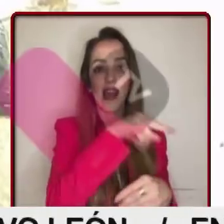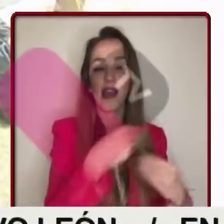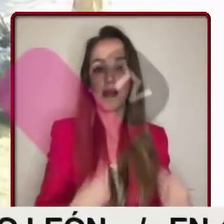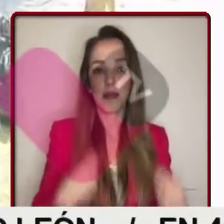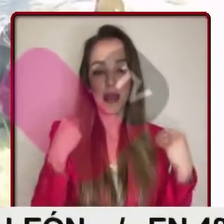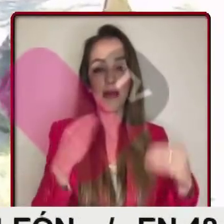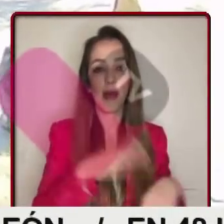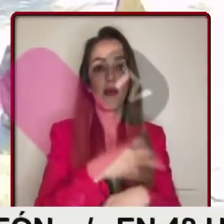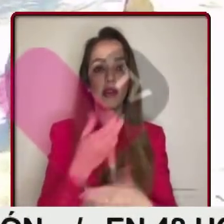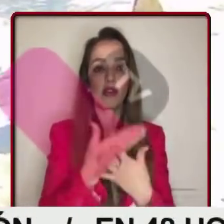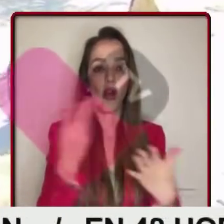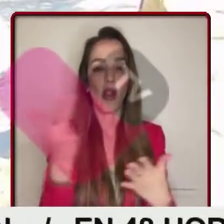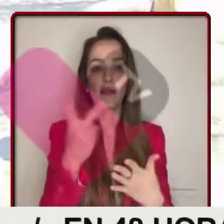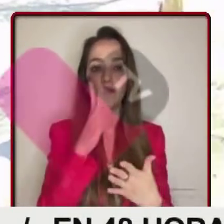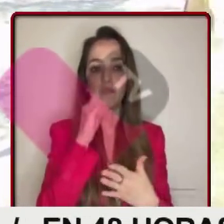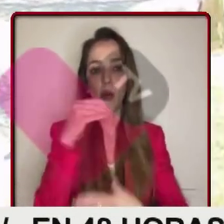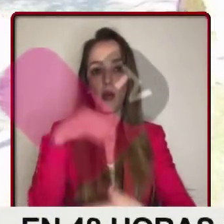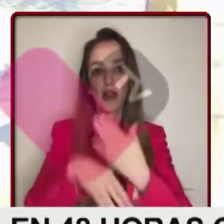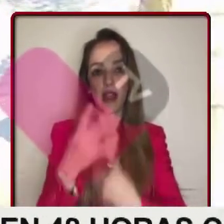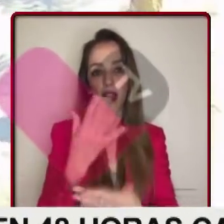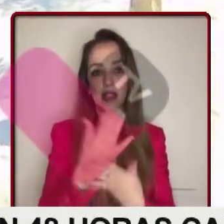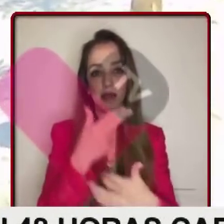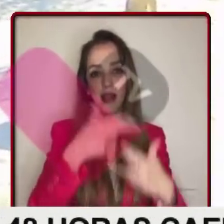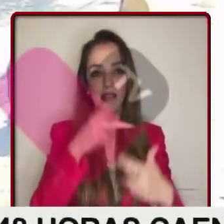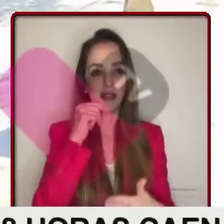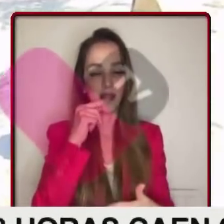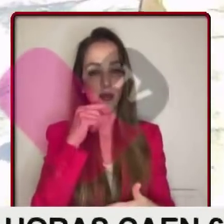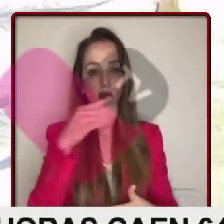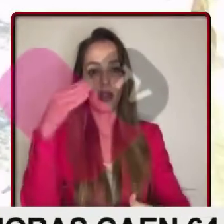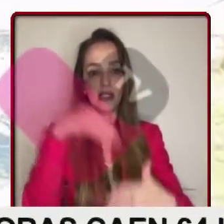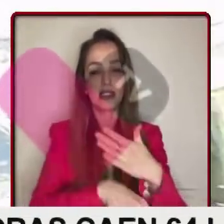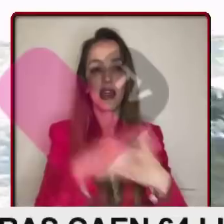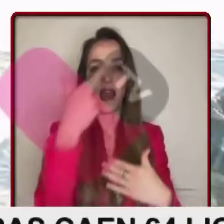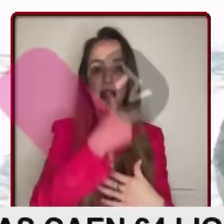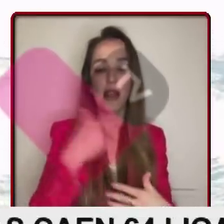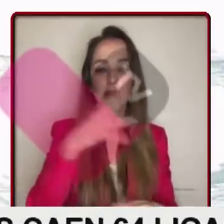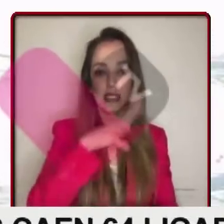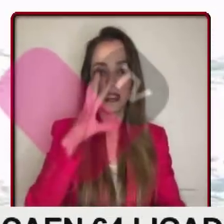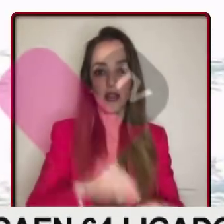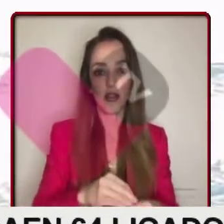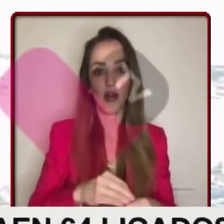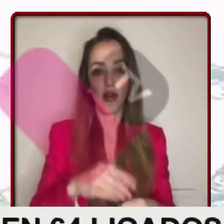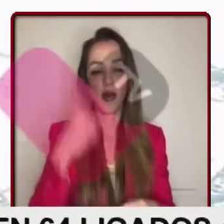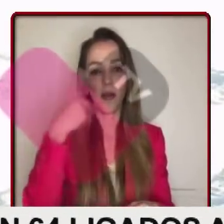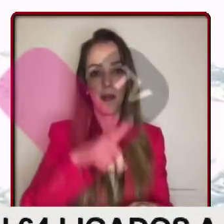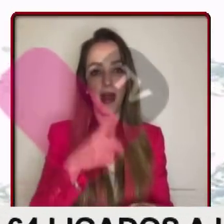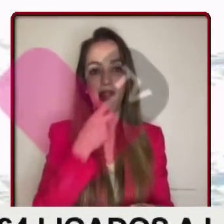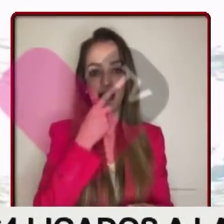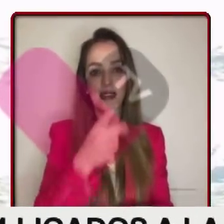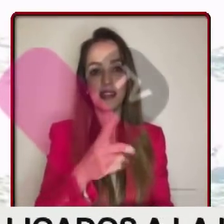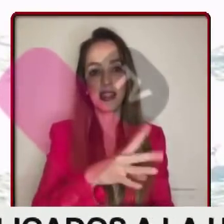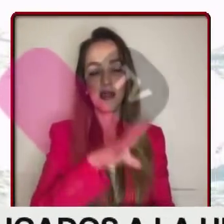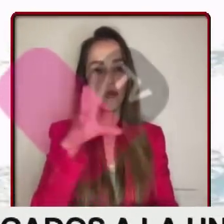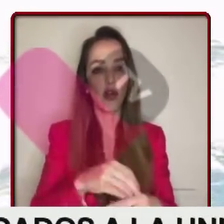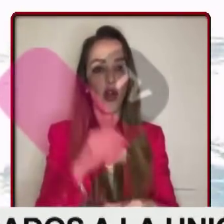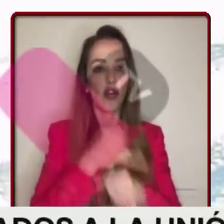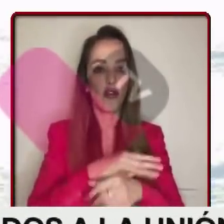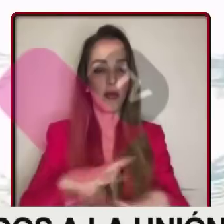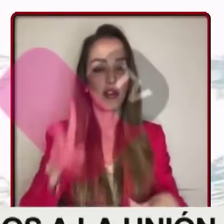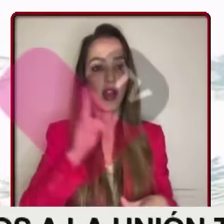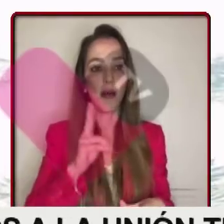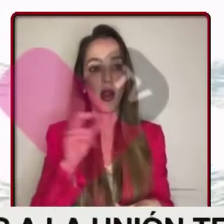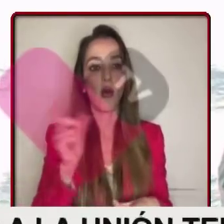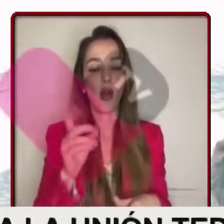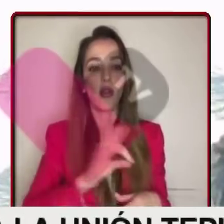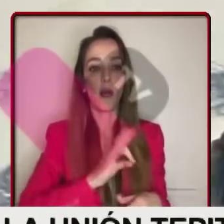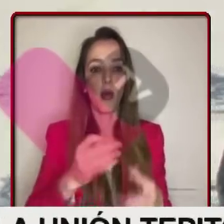fue exactamente esto, que la Fiscalía los iba a contactar, se iban a acercar con ustedes para entonces darles pues los lineamientos a seguir para saber cuándo pueden ingresar